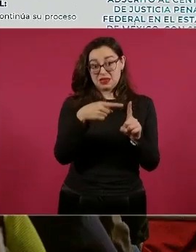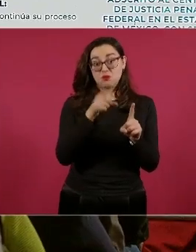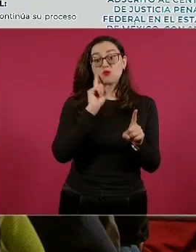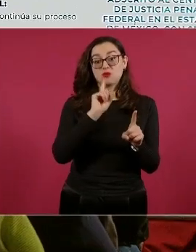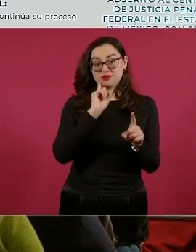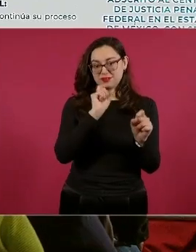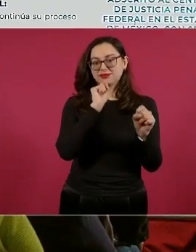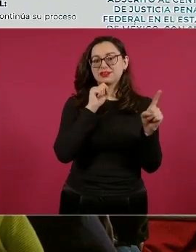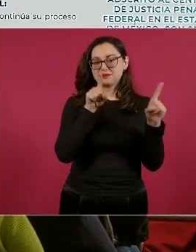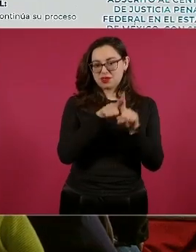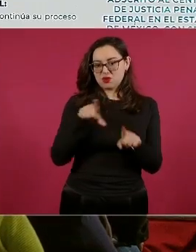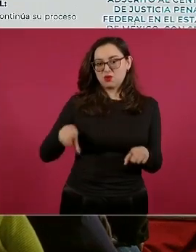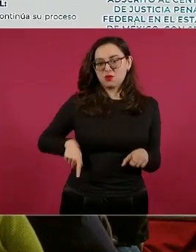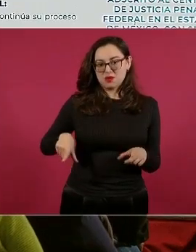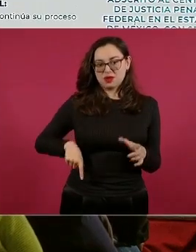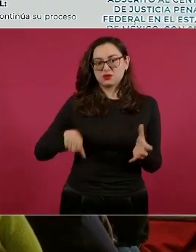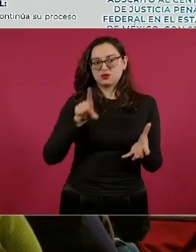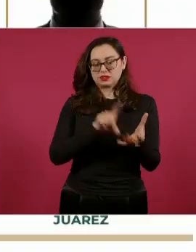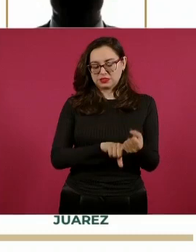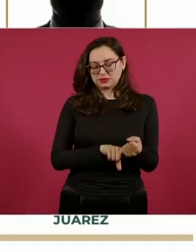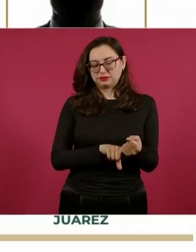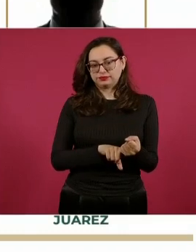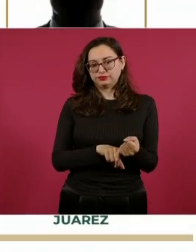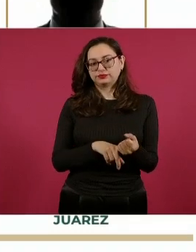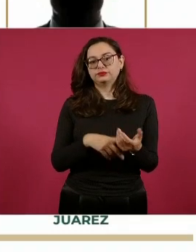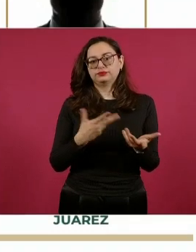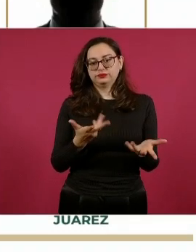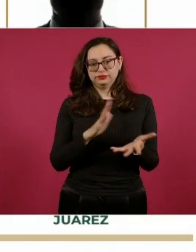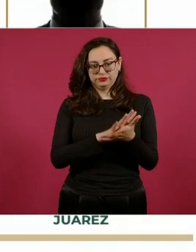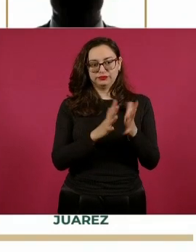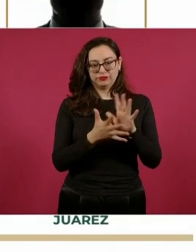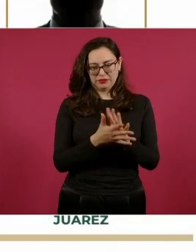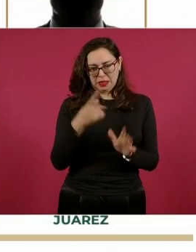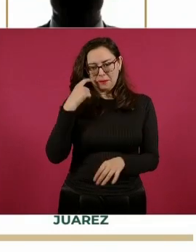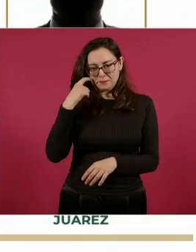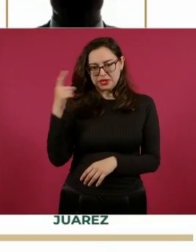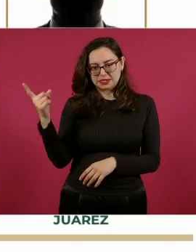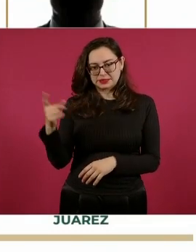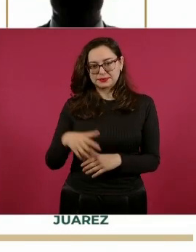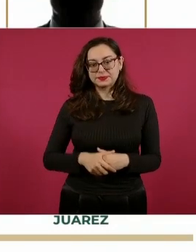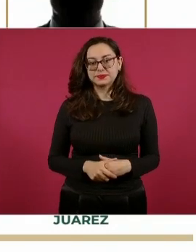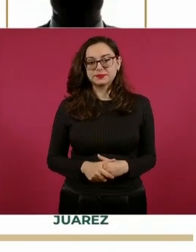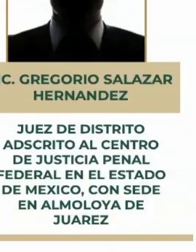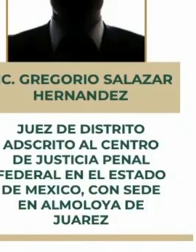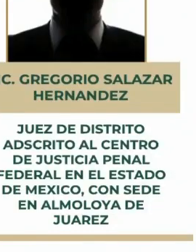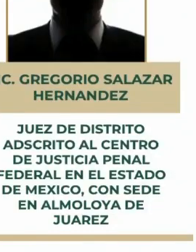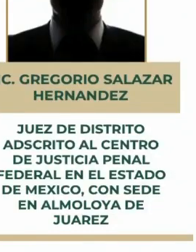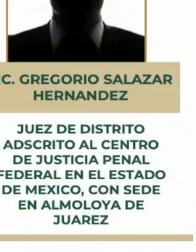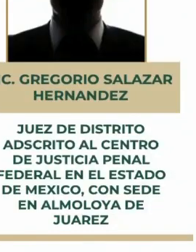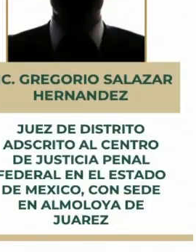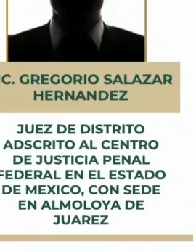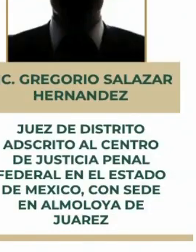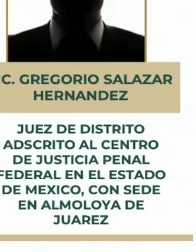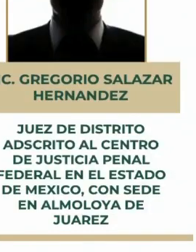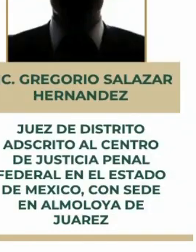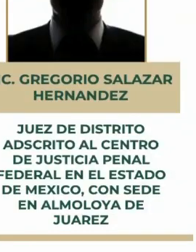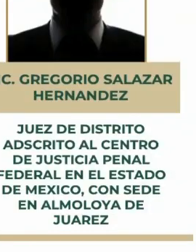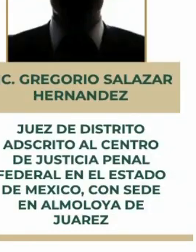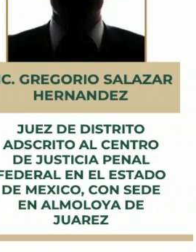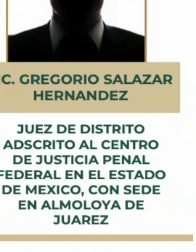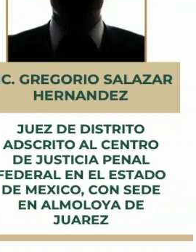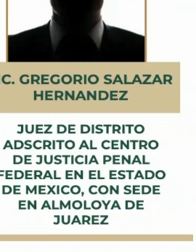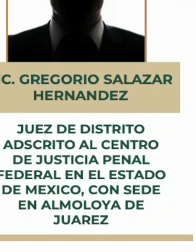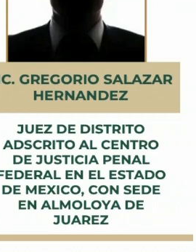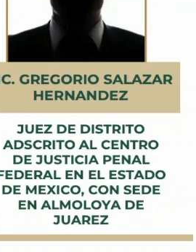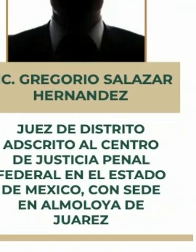El motivo de egreso, cambio de medida cautelar por los delitos de peculado y delincuencia organizada. Se le notifica el